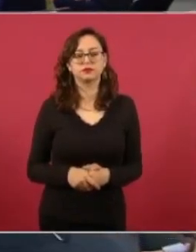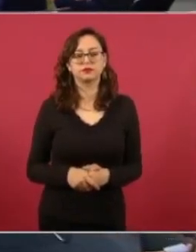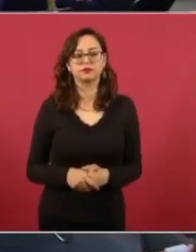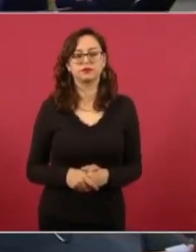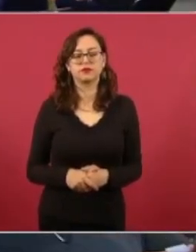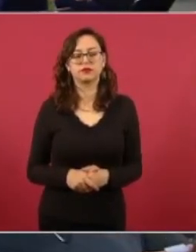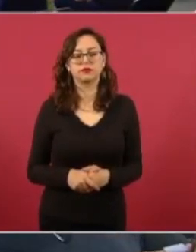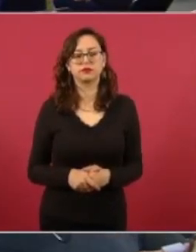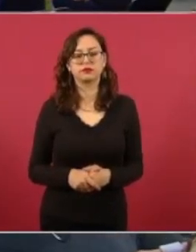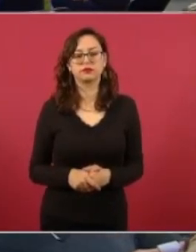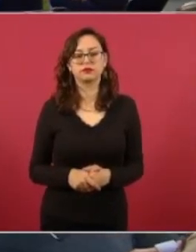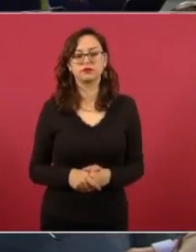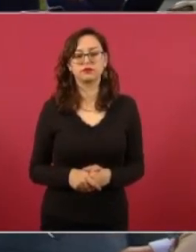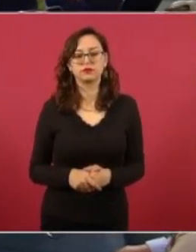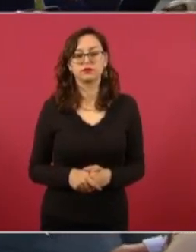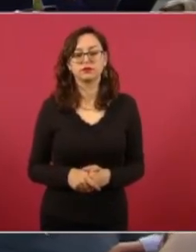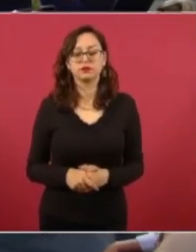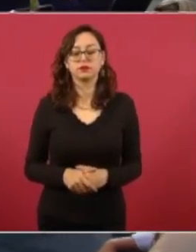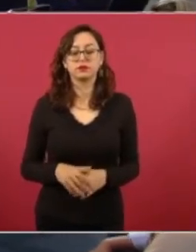que está enferma,